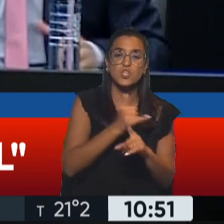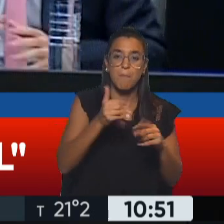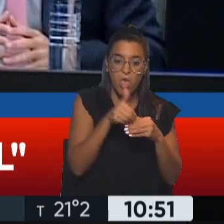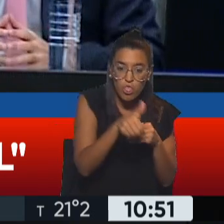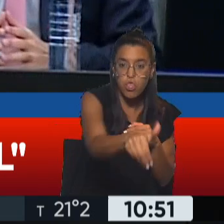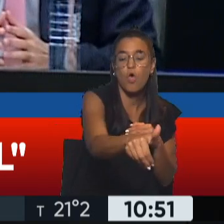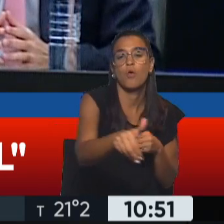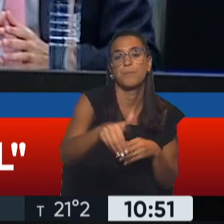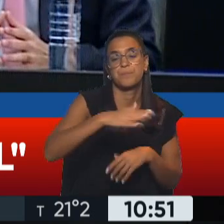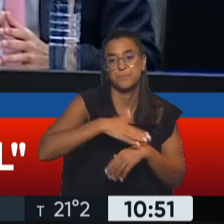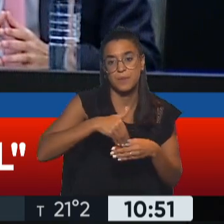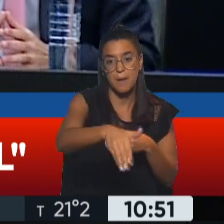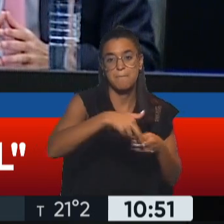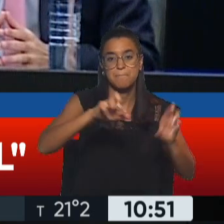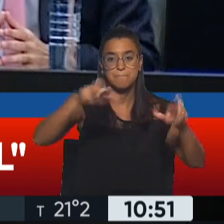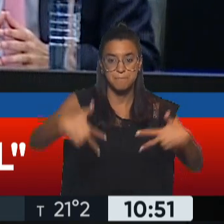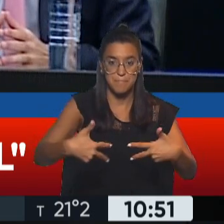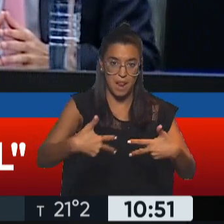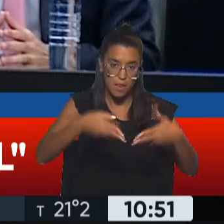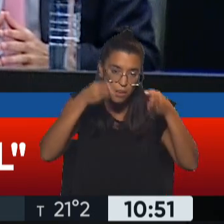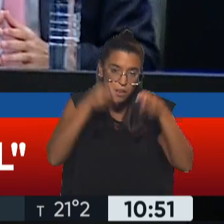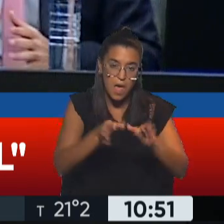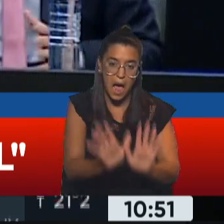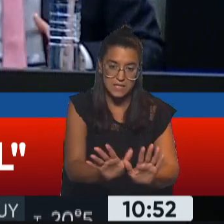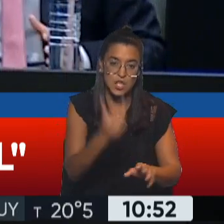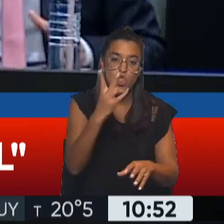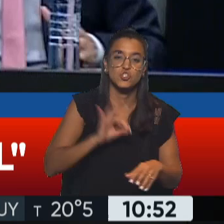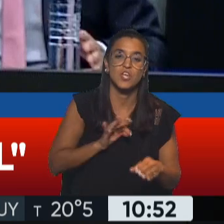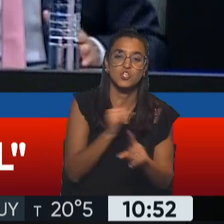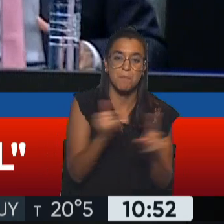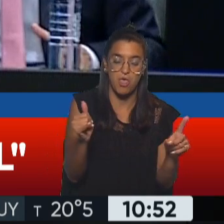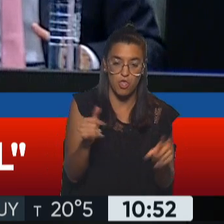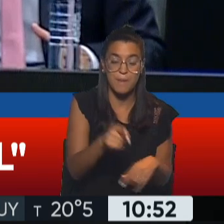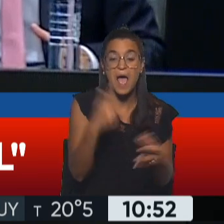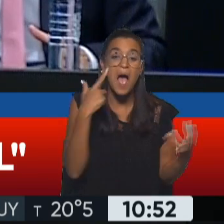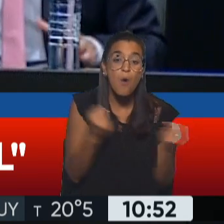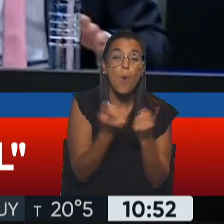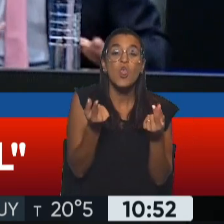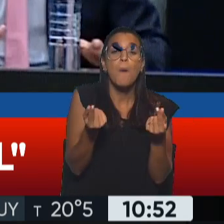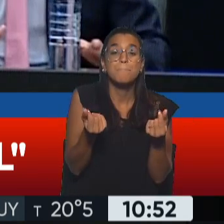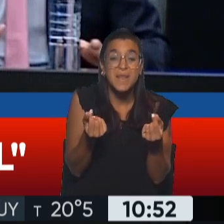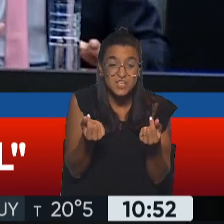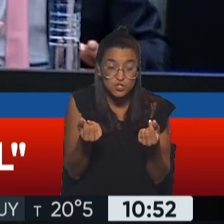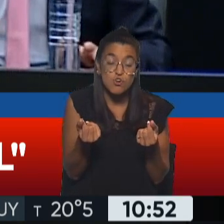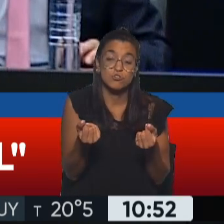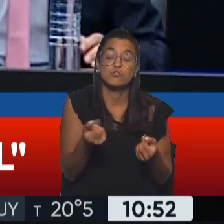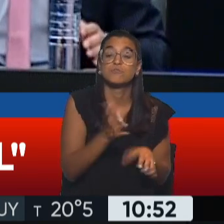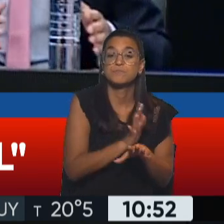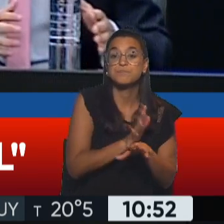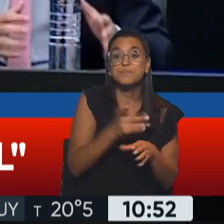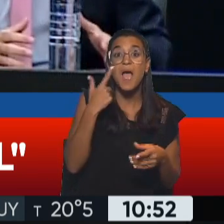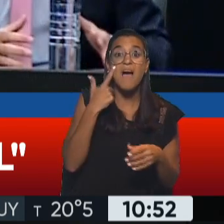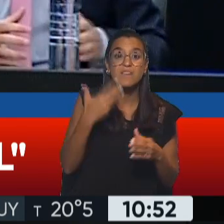la duración del programa al que se apunta, para que los acuerdos de precios ayuden a anclar